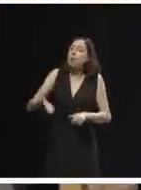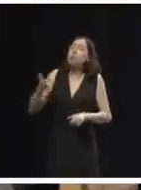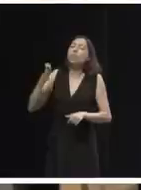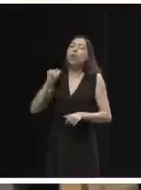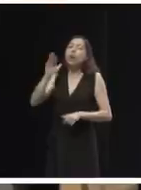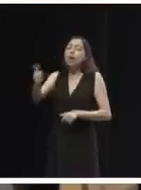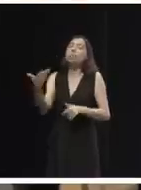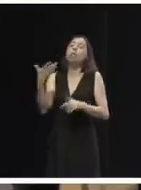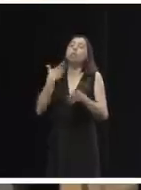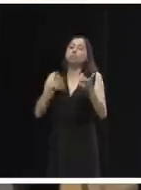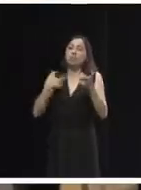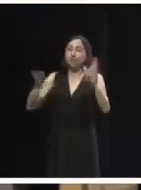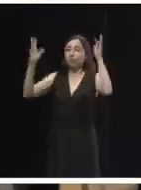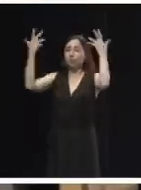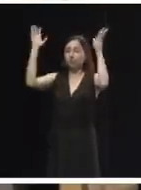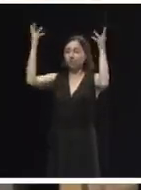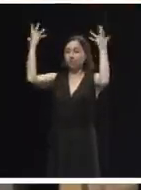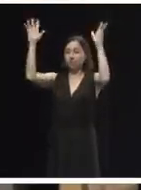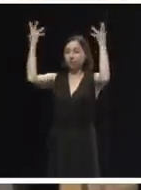sevillano.